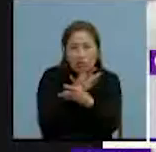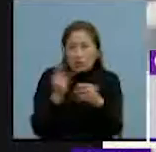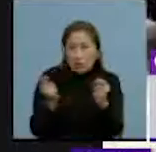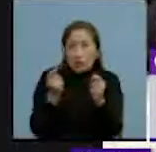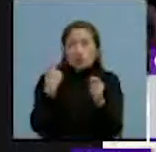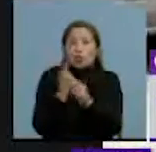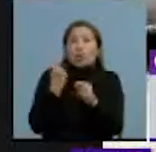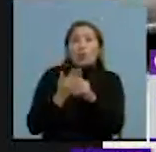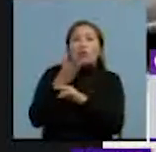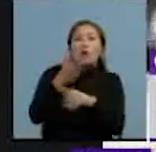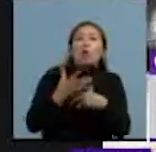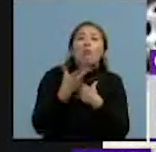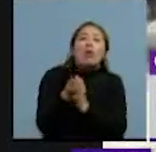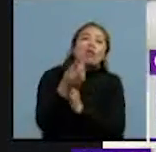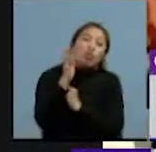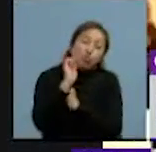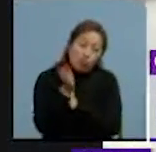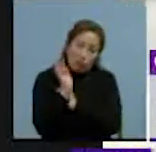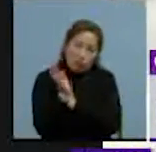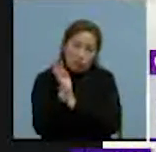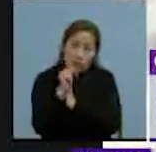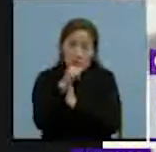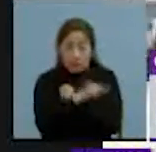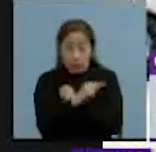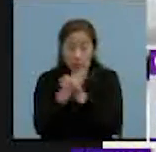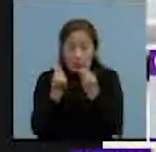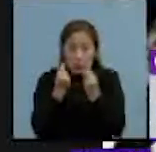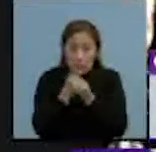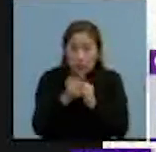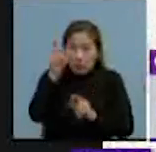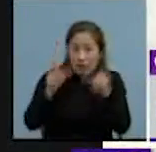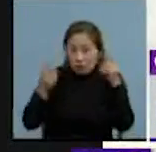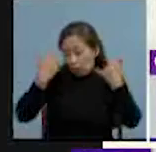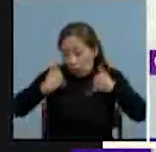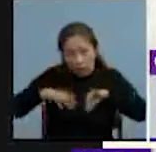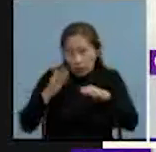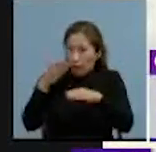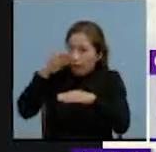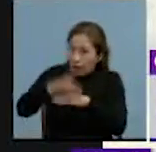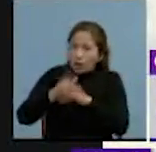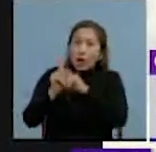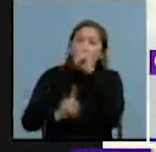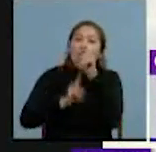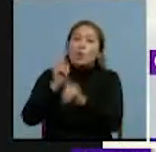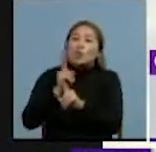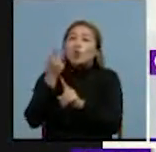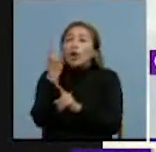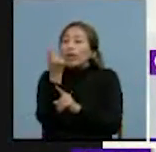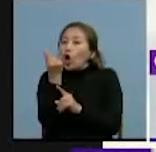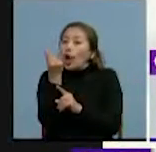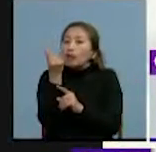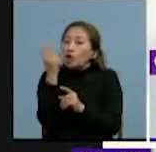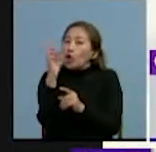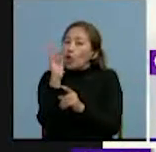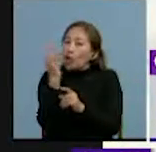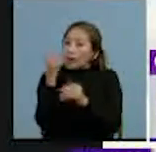no hay números para la compra de dólares. Esto para la gente común que va al banco. Hay muchos que tienen cuentas en dólares